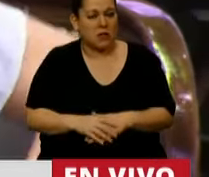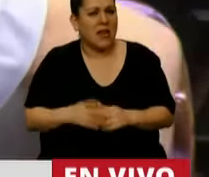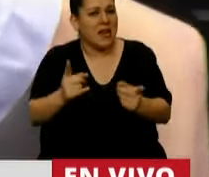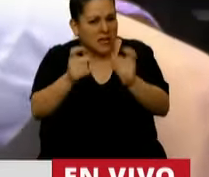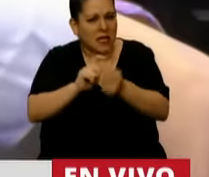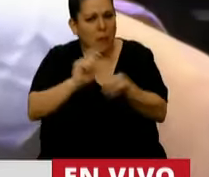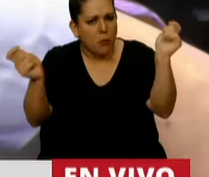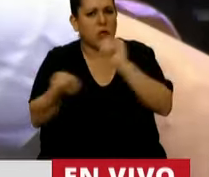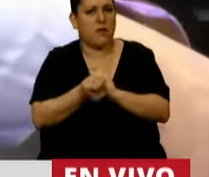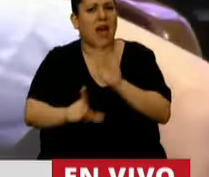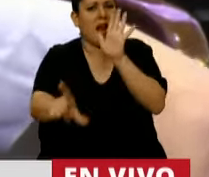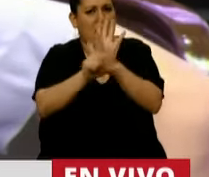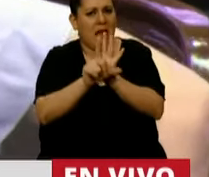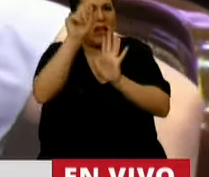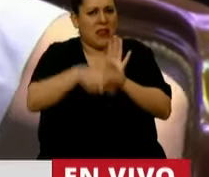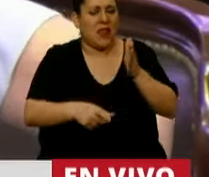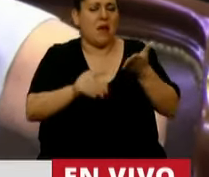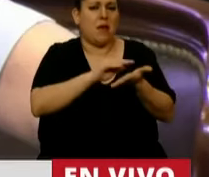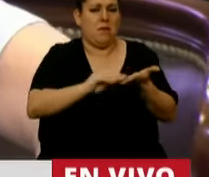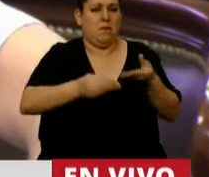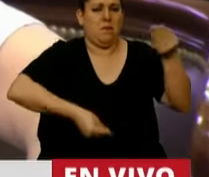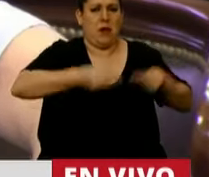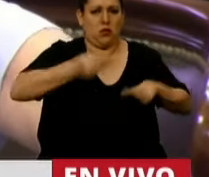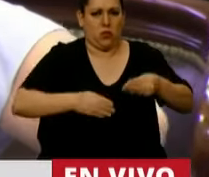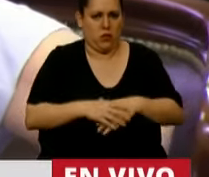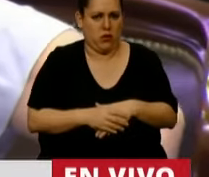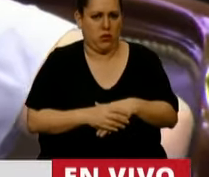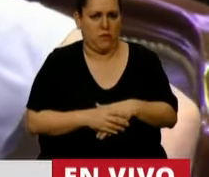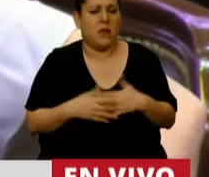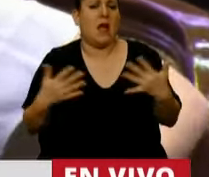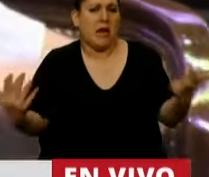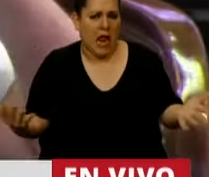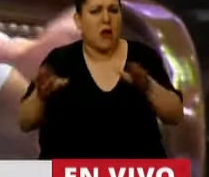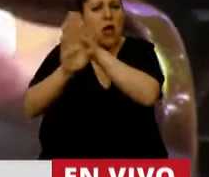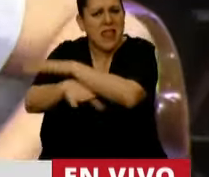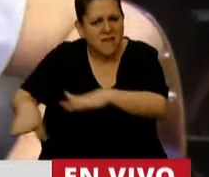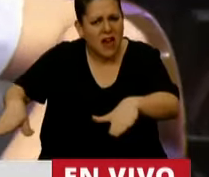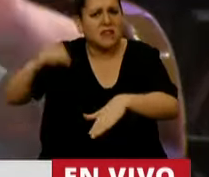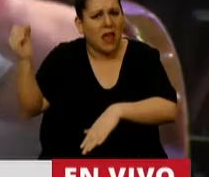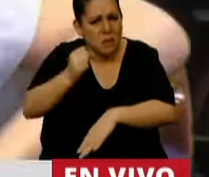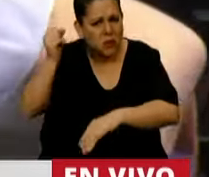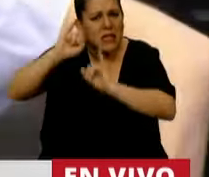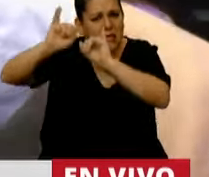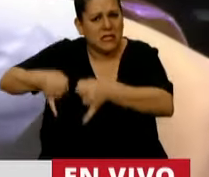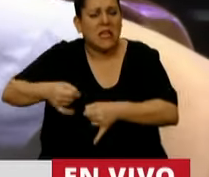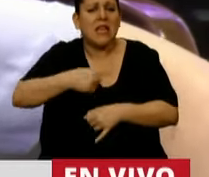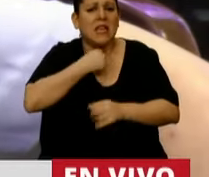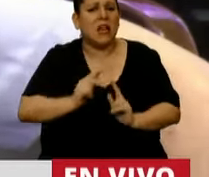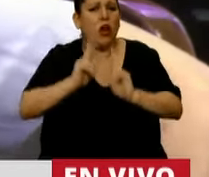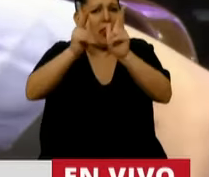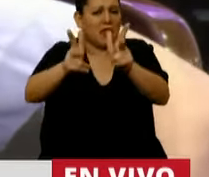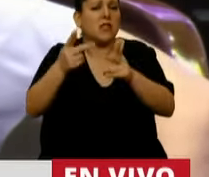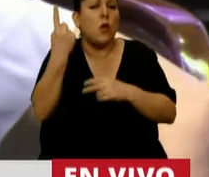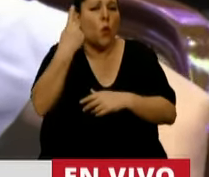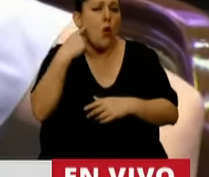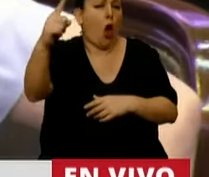modificar esa ley de administración financiera del país. Y finalmente, claro que la infancia importa y no estamos igual. Quiero mencionar el gran logro